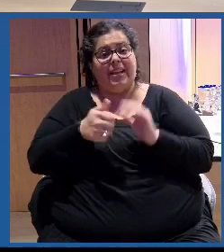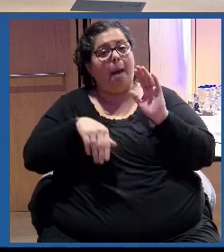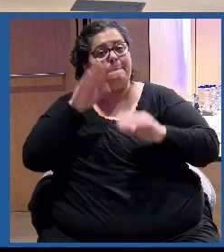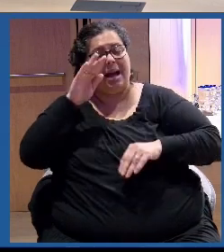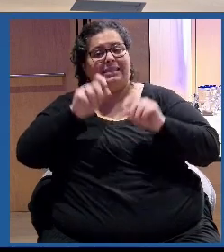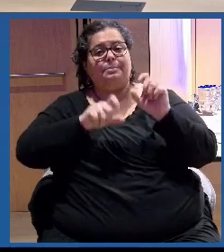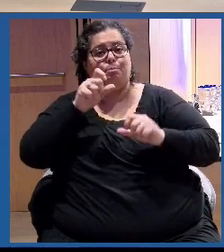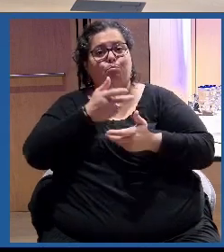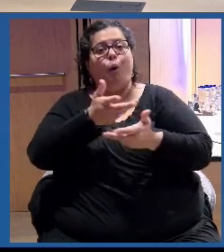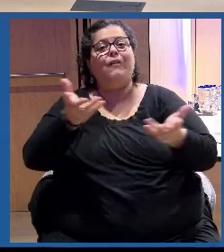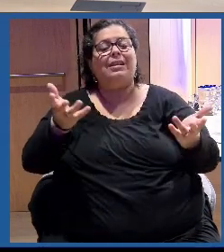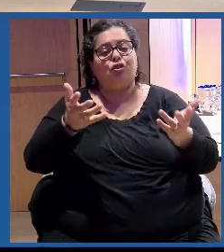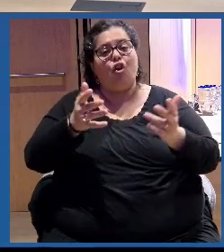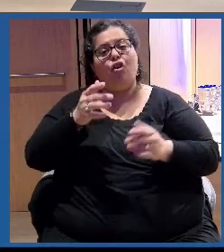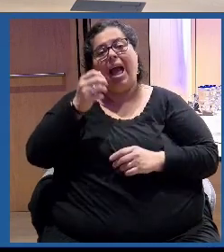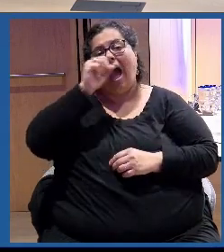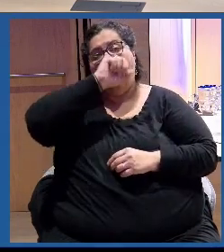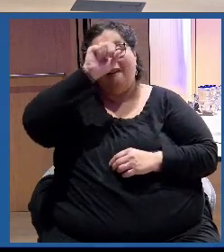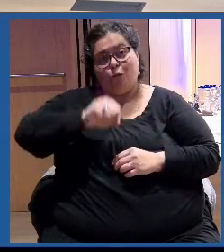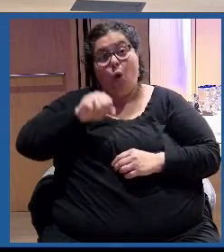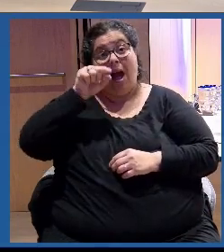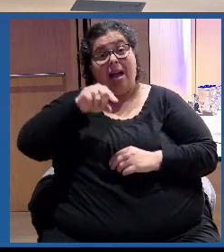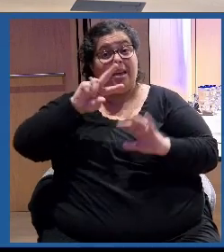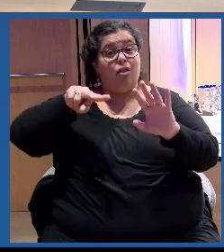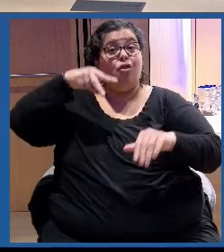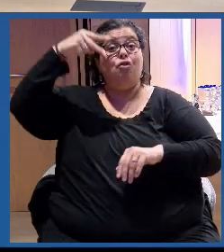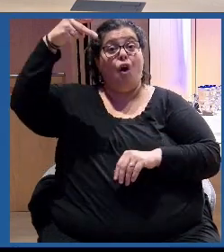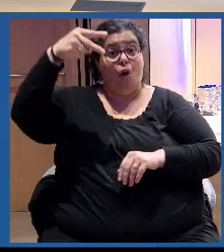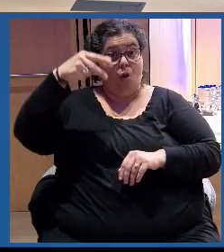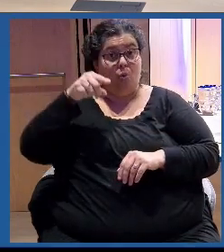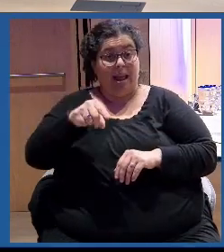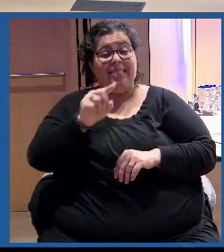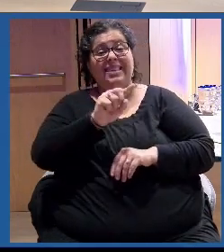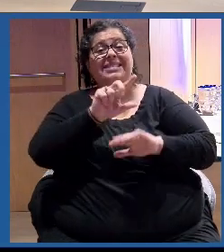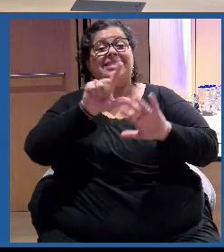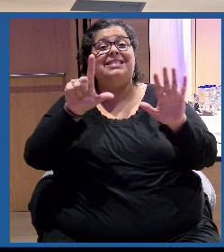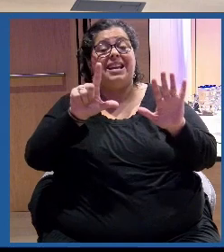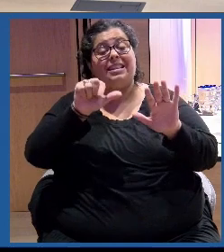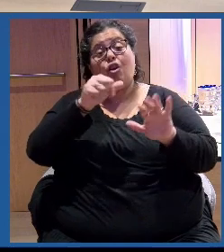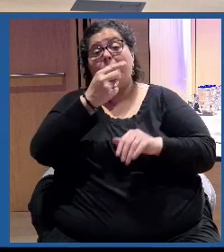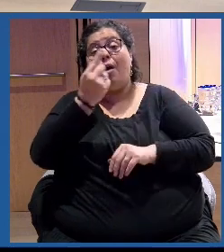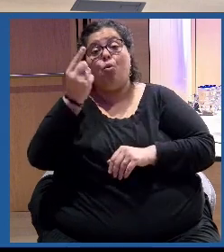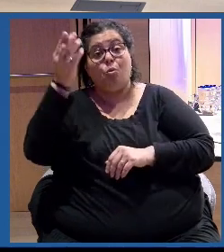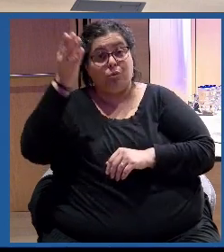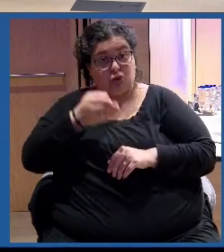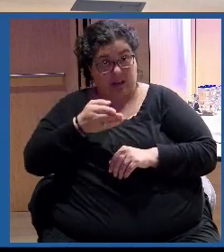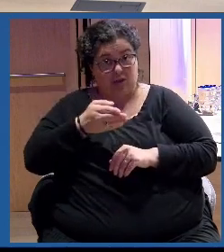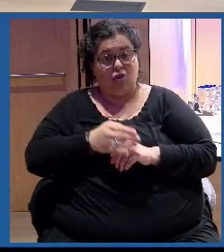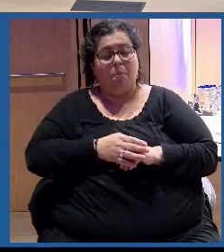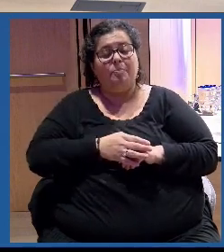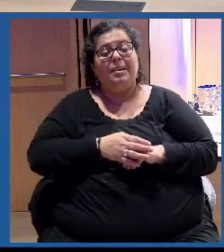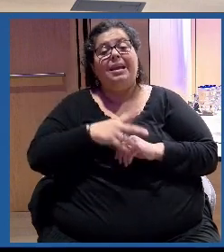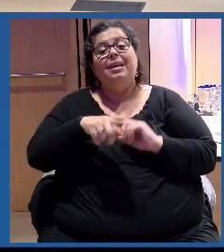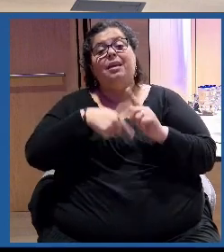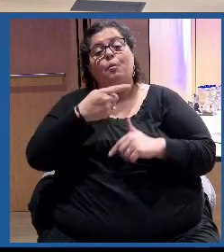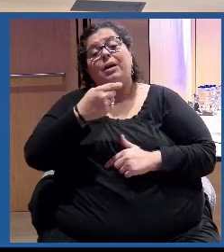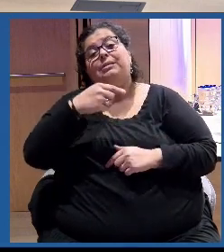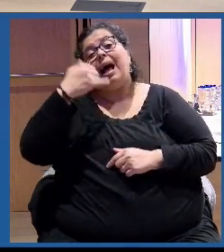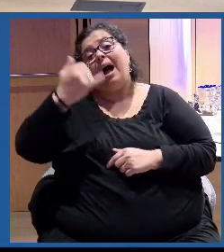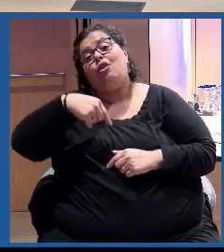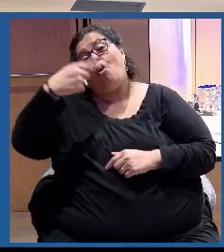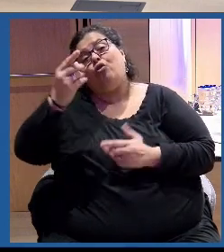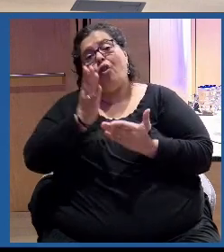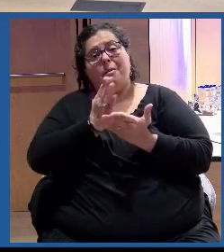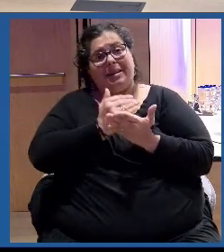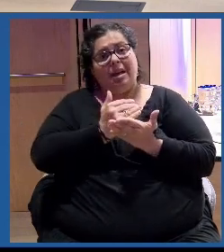mayor cantidad de población afro, donde duplica, es el 17,1%. Y después tenemos otros departamentos en los